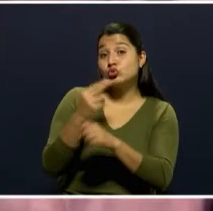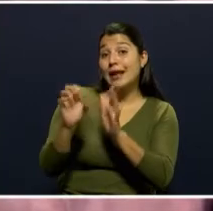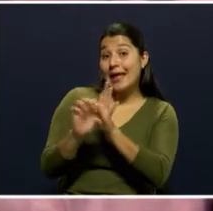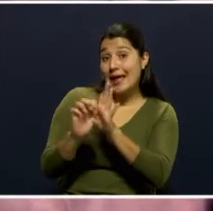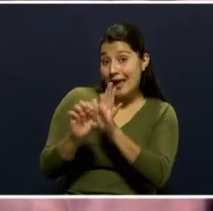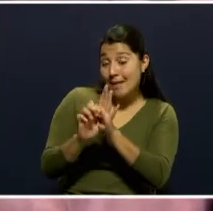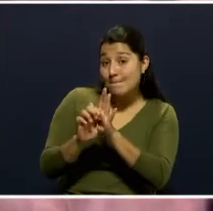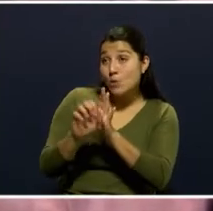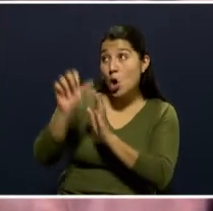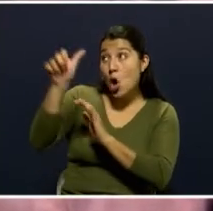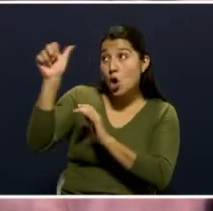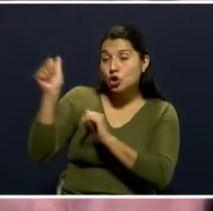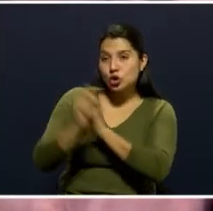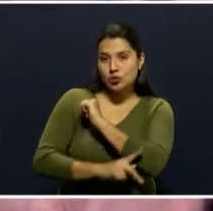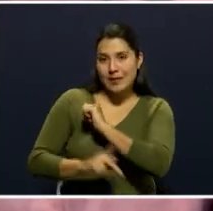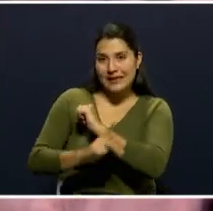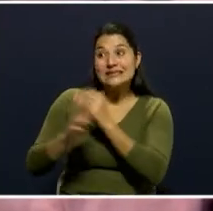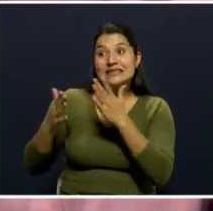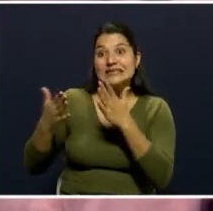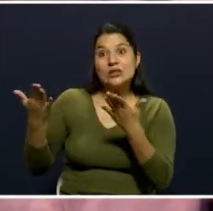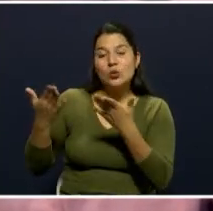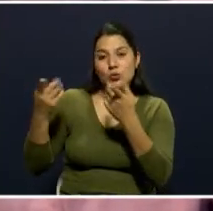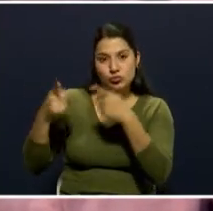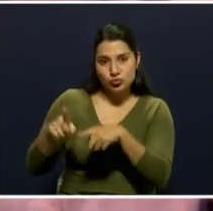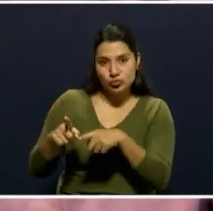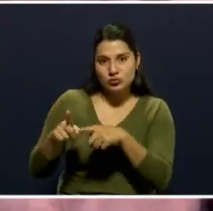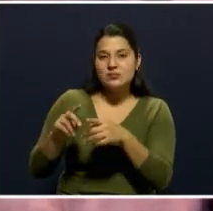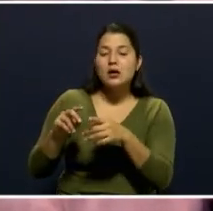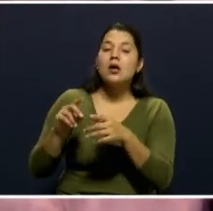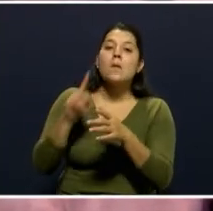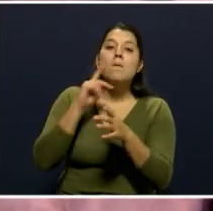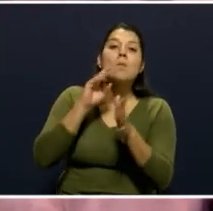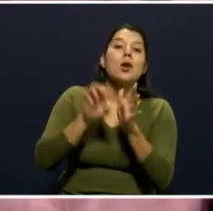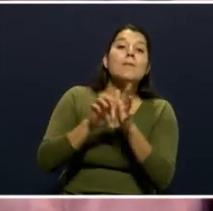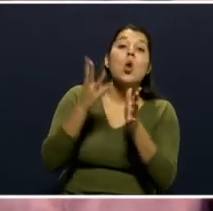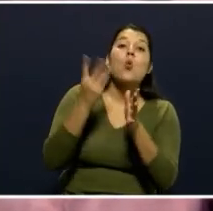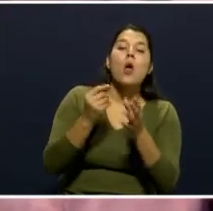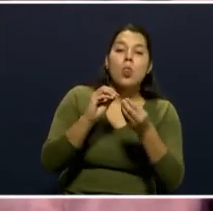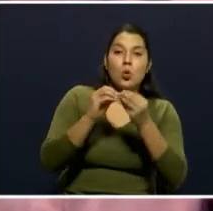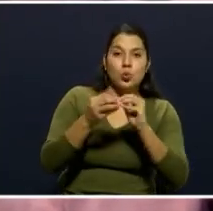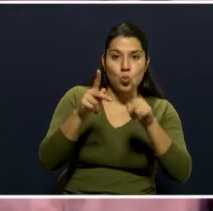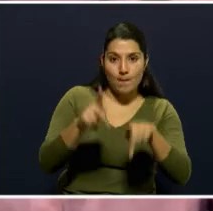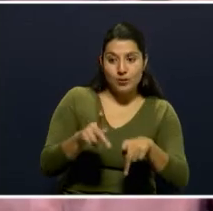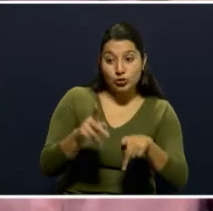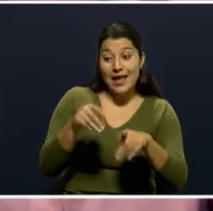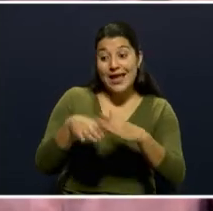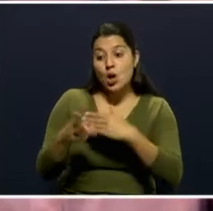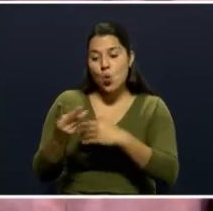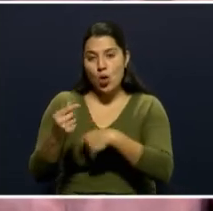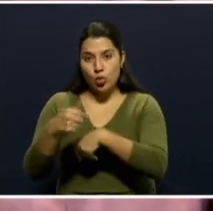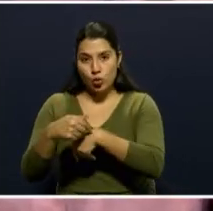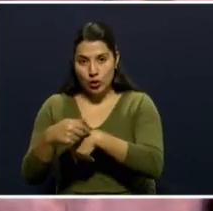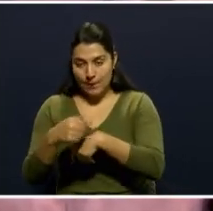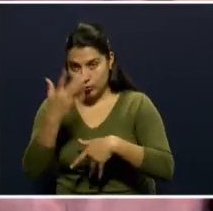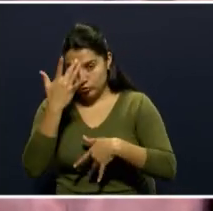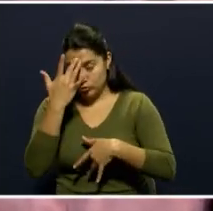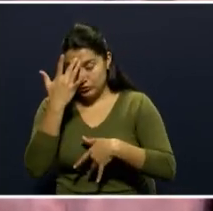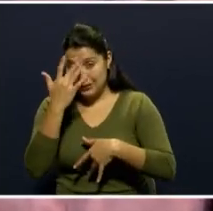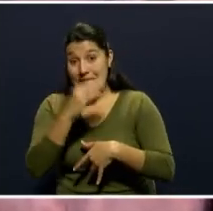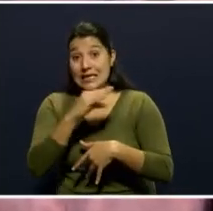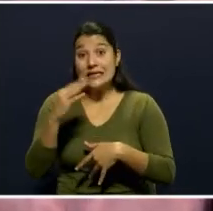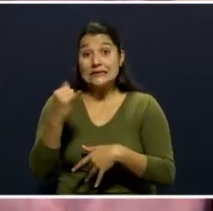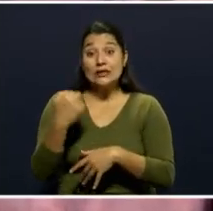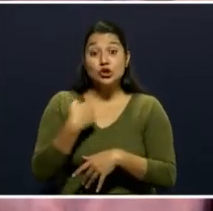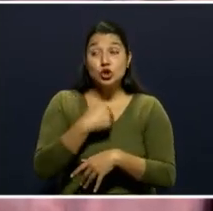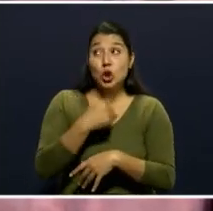que han habido en otros países, en función del número de casos en el tiempo. Y si vemos el comportamiento de otros países,